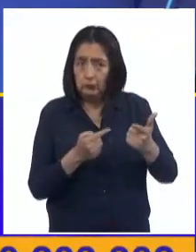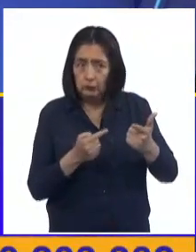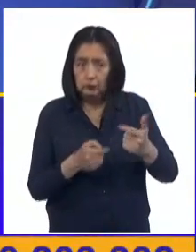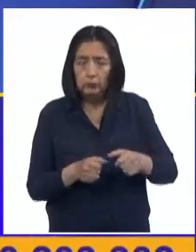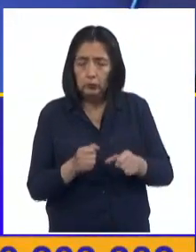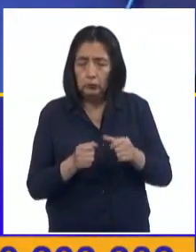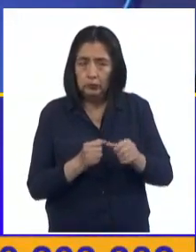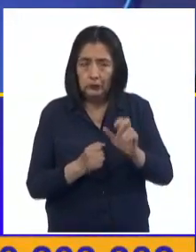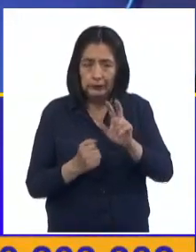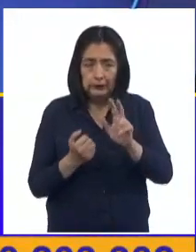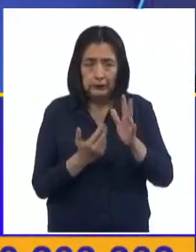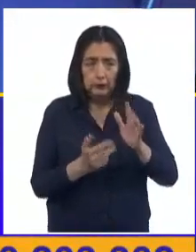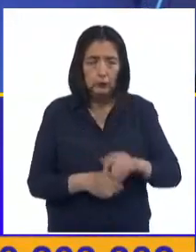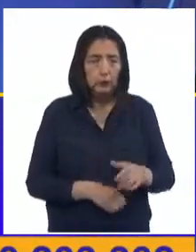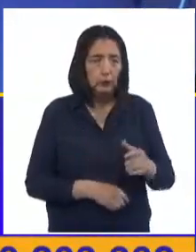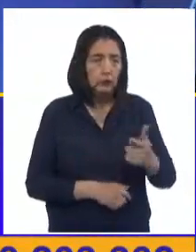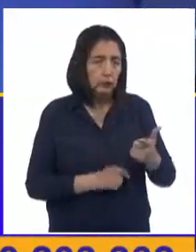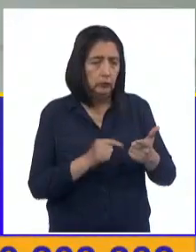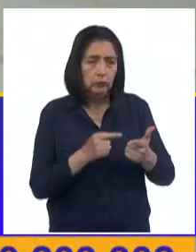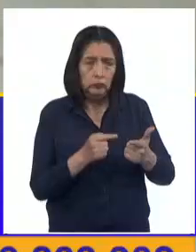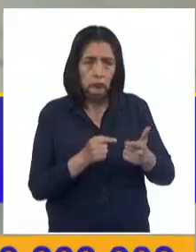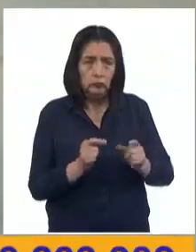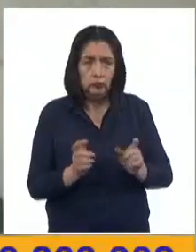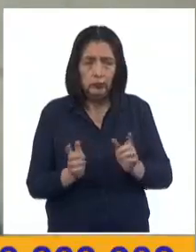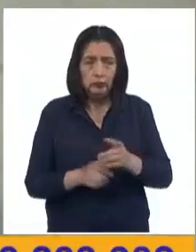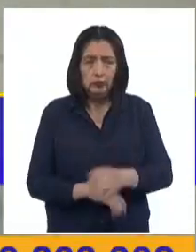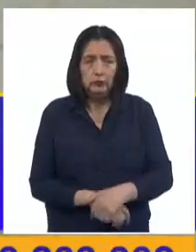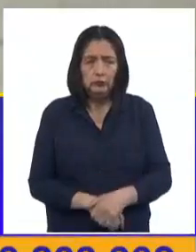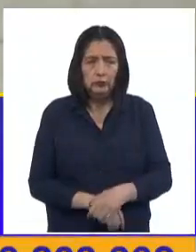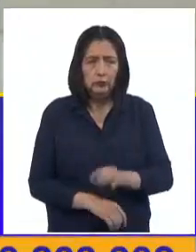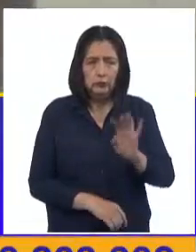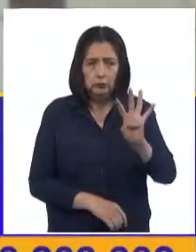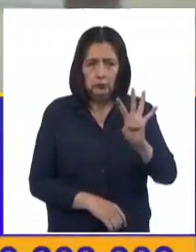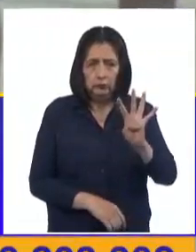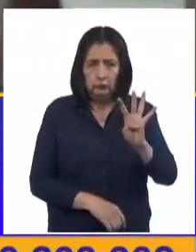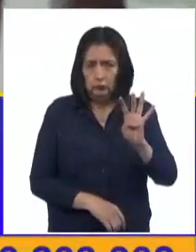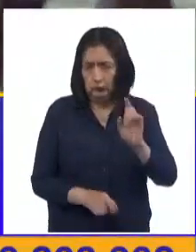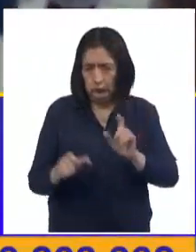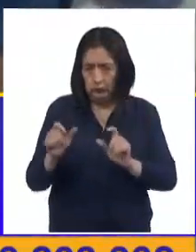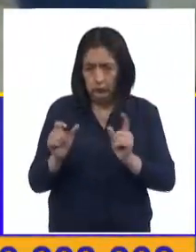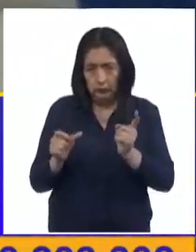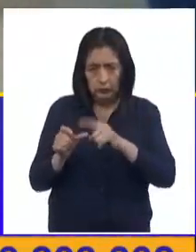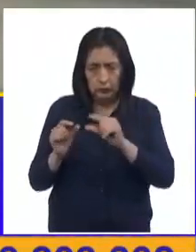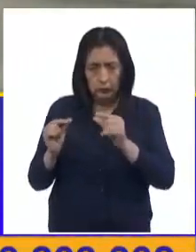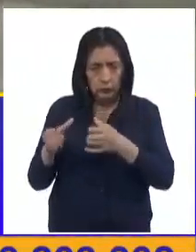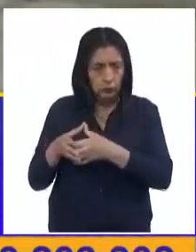calibre 38 y una hechiza trambuco. Los cuatro miembros de la banda